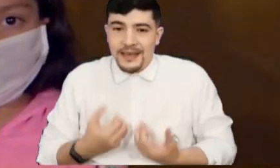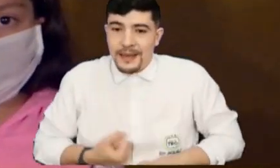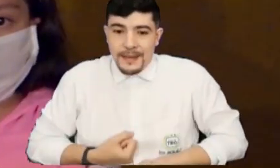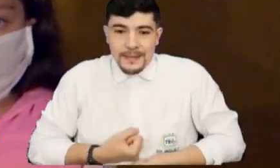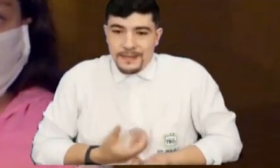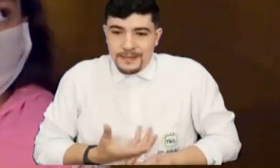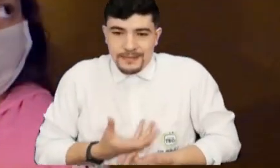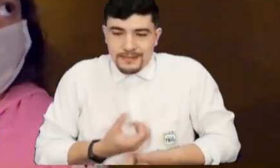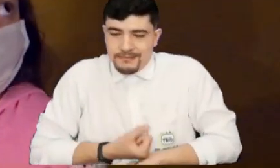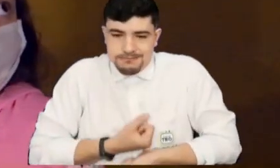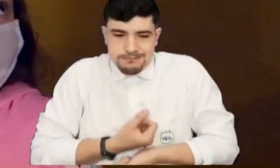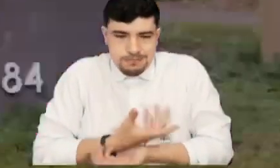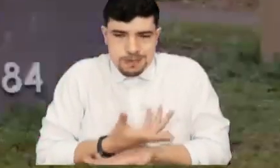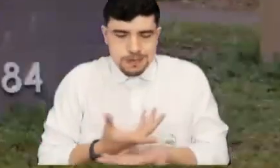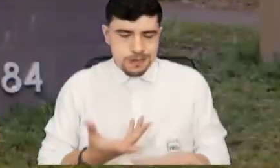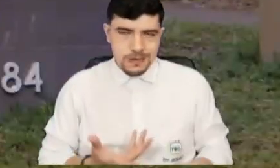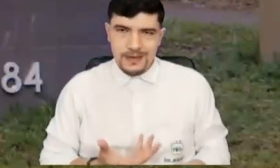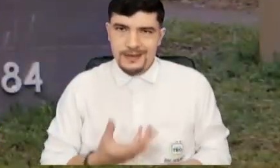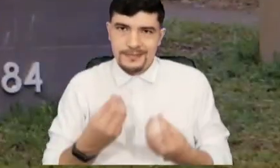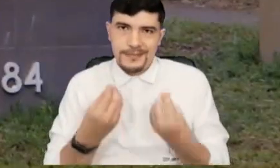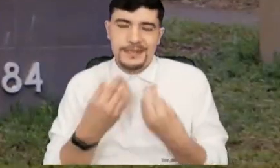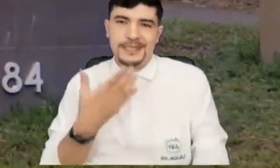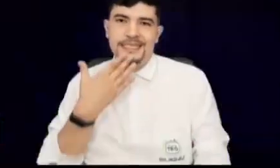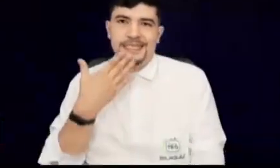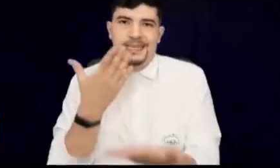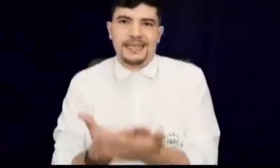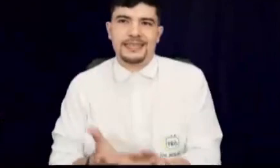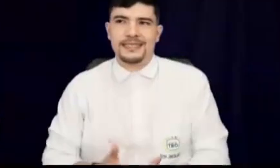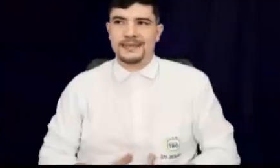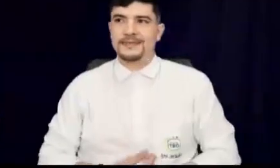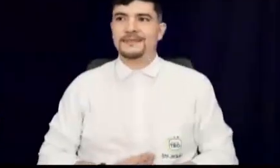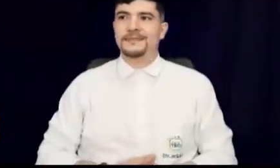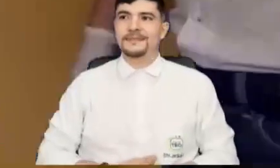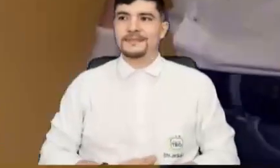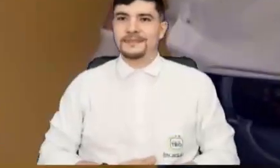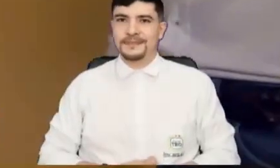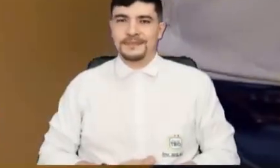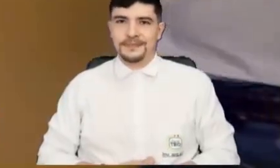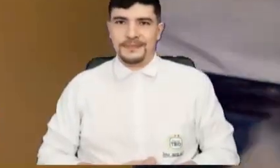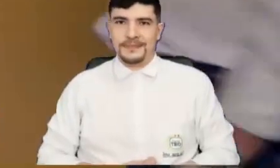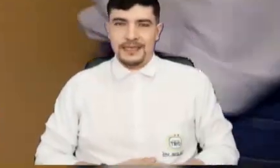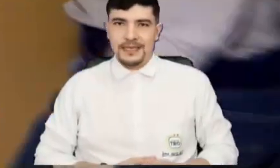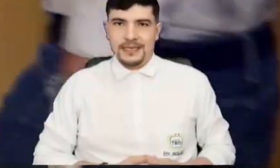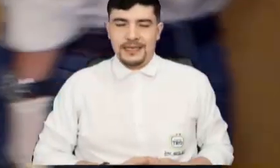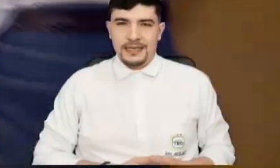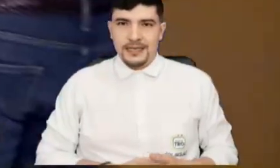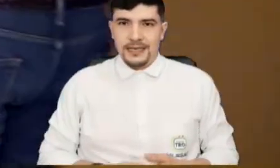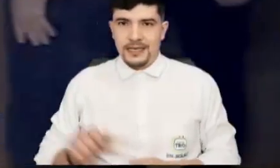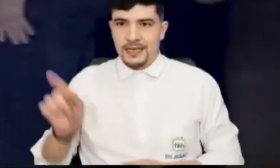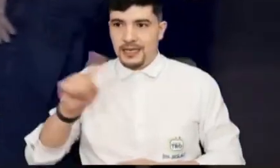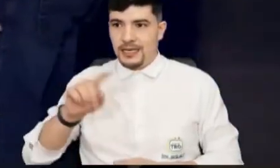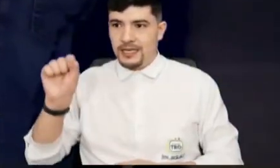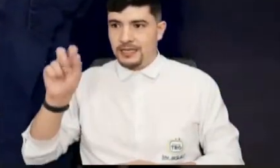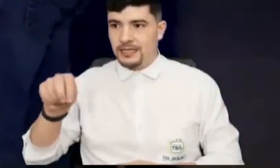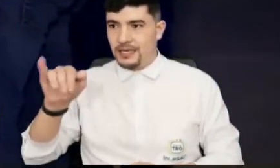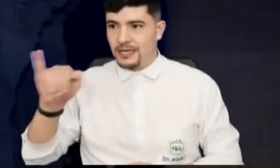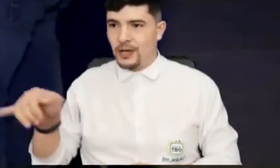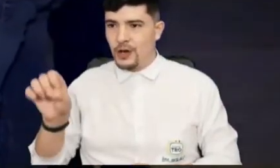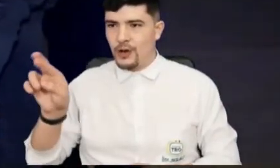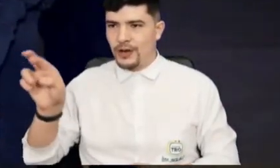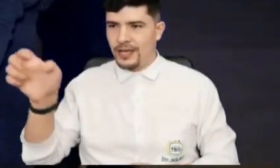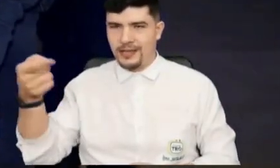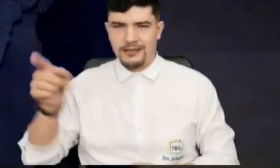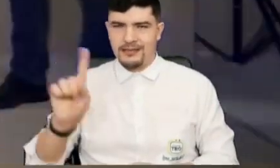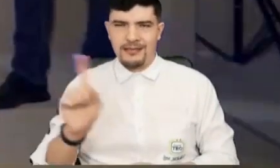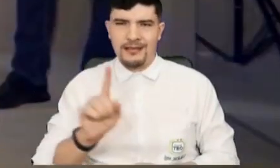Realmente, muchísimas gracias. Ahora la urbanización San Jorge o San Felicidad, como ellas mismas la llaman, empezará su proceso de